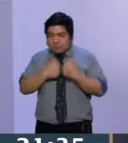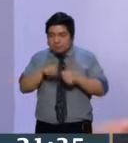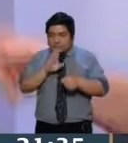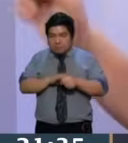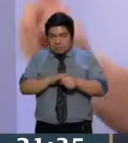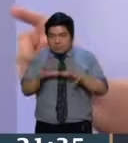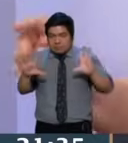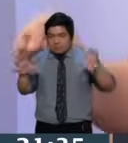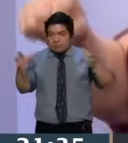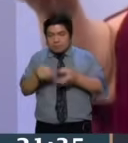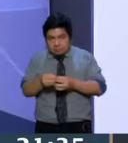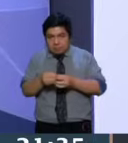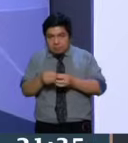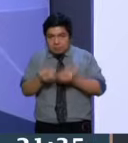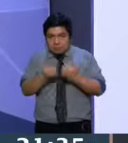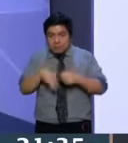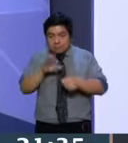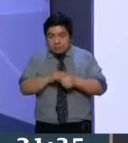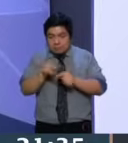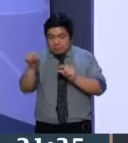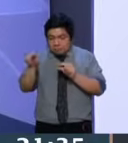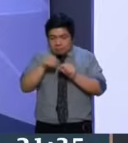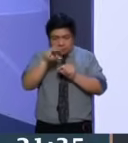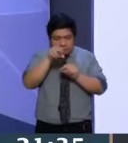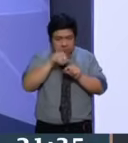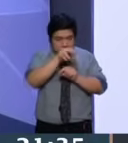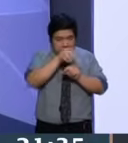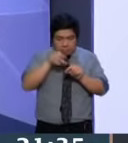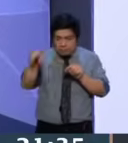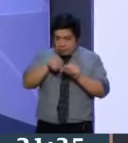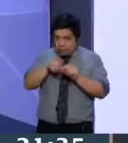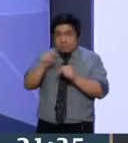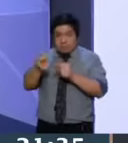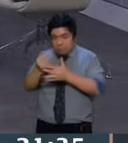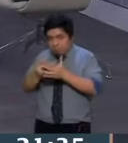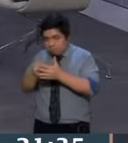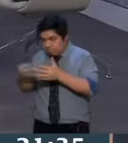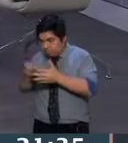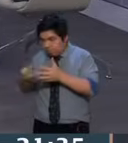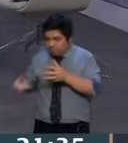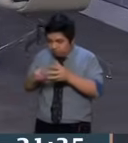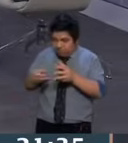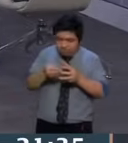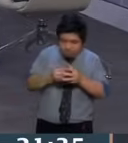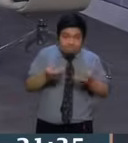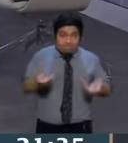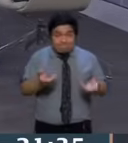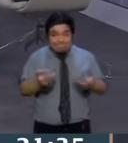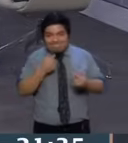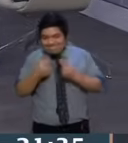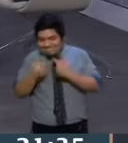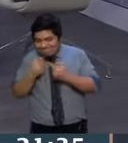más integral. El sistema de cuidados es la unidad de todas esas cosas que ya hay, más lo que haga falta. No, y falta un se tra- montón de Claro, pero es que cosas, ustedes o sea- en la teoría